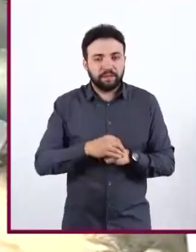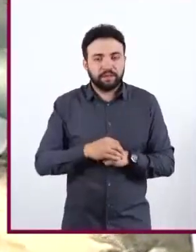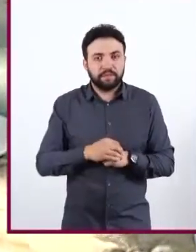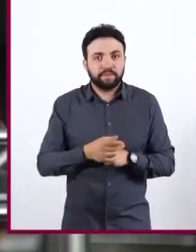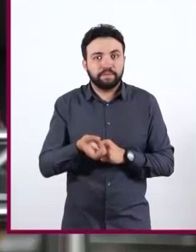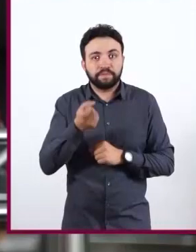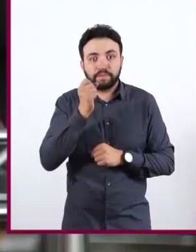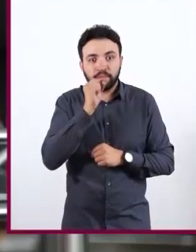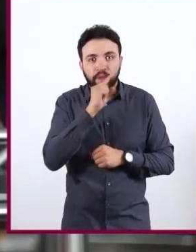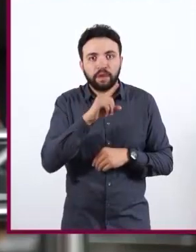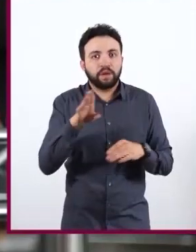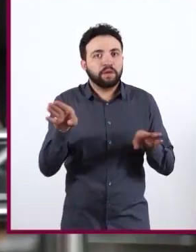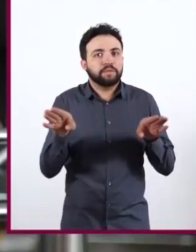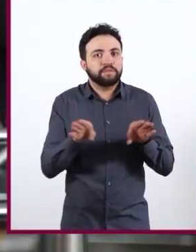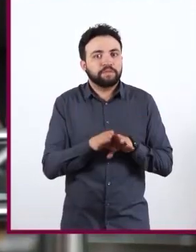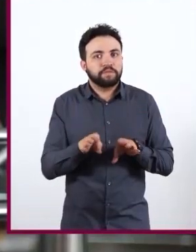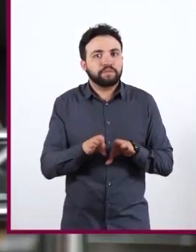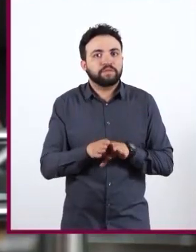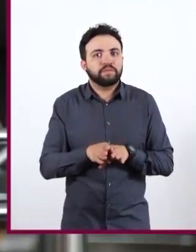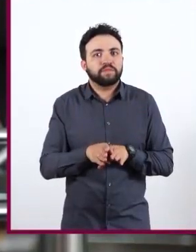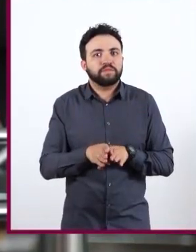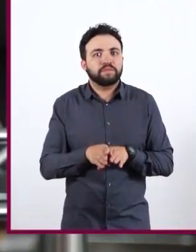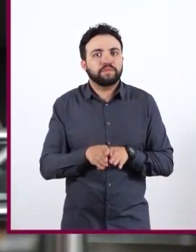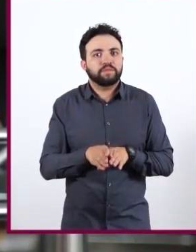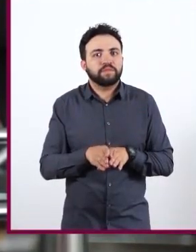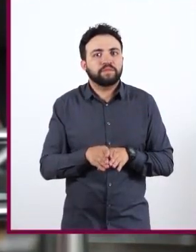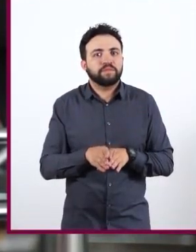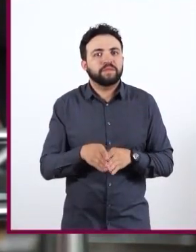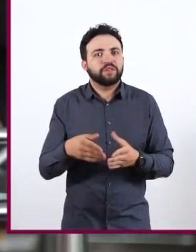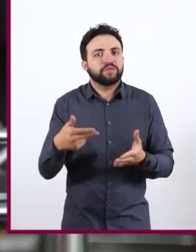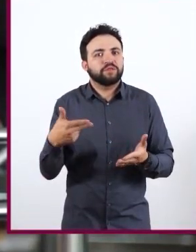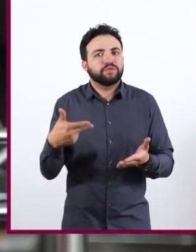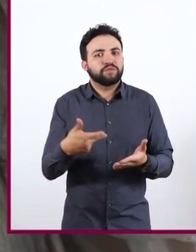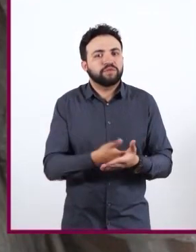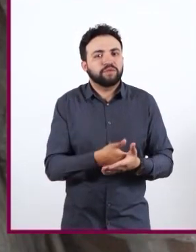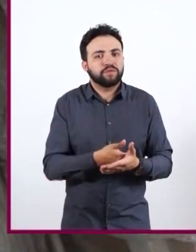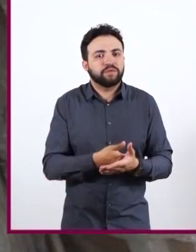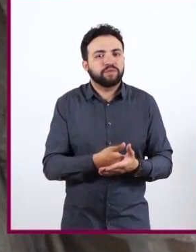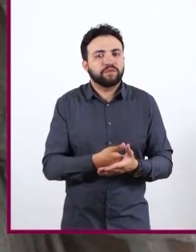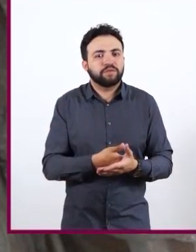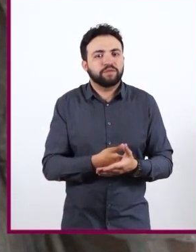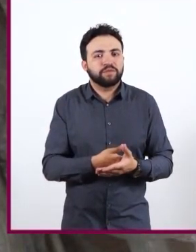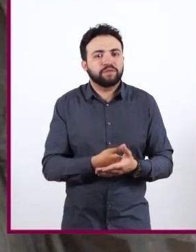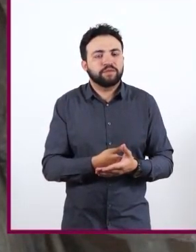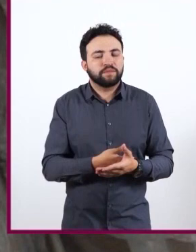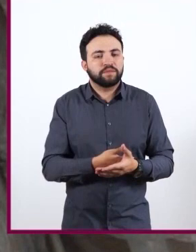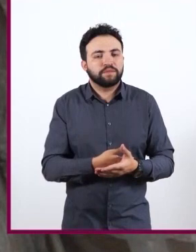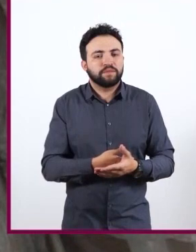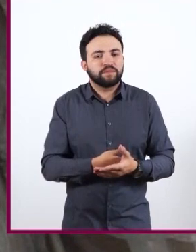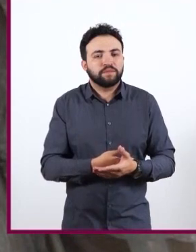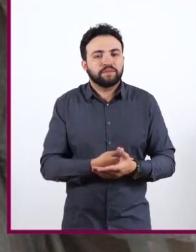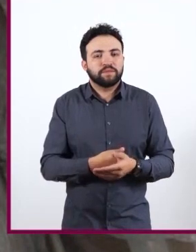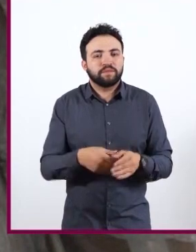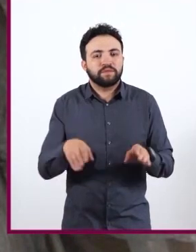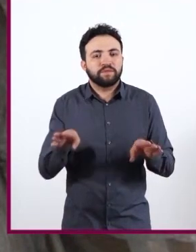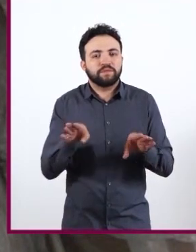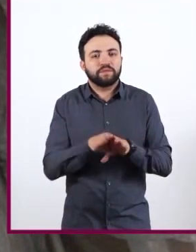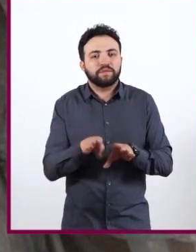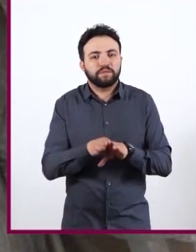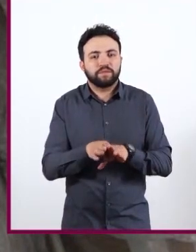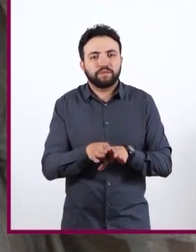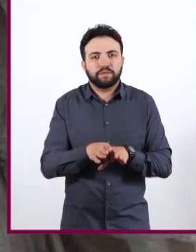una manera de entrar en este Pues sí, en esta psique un